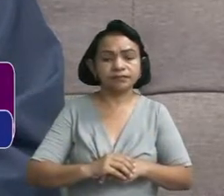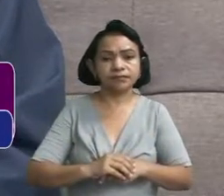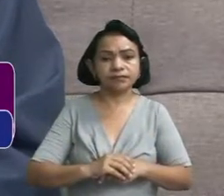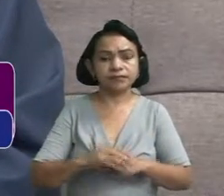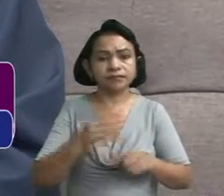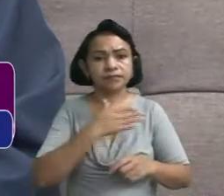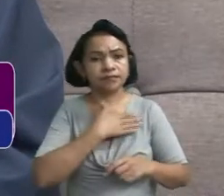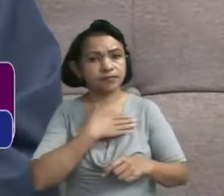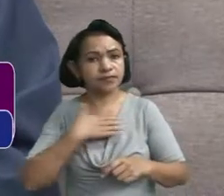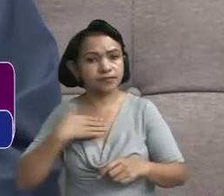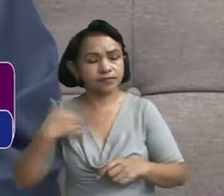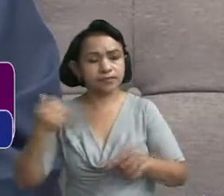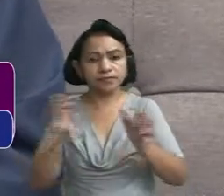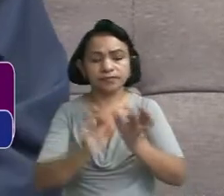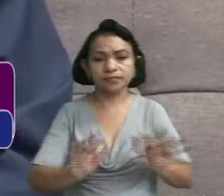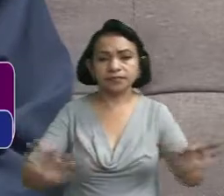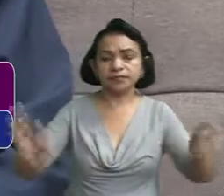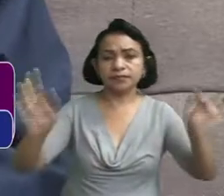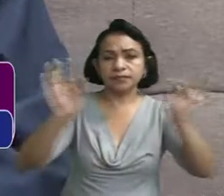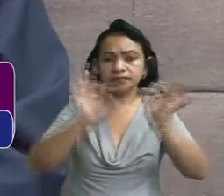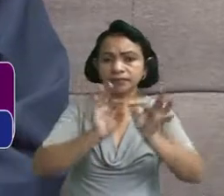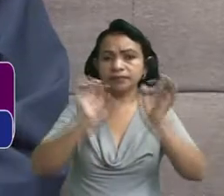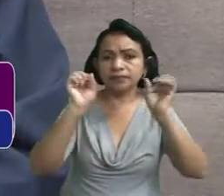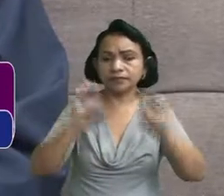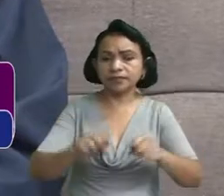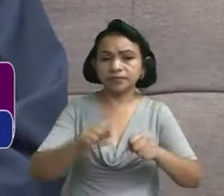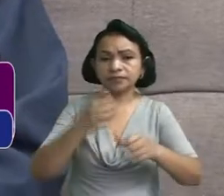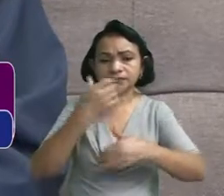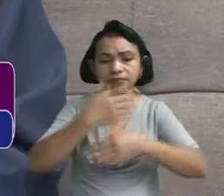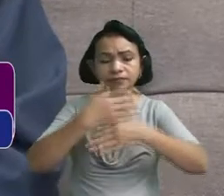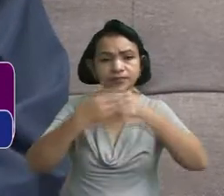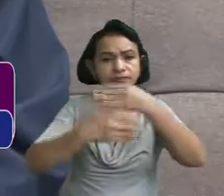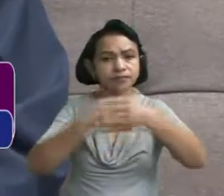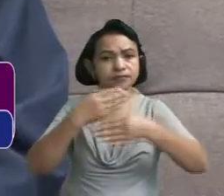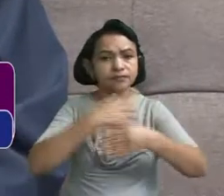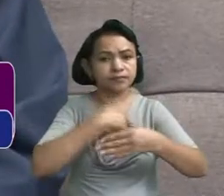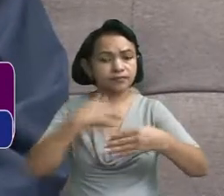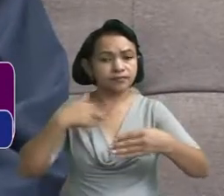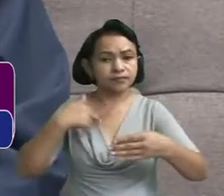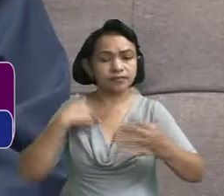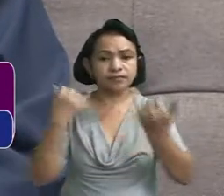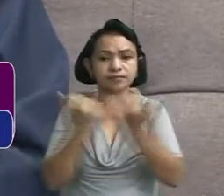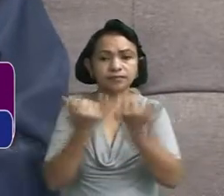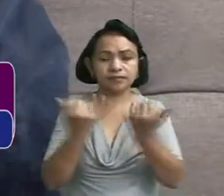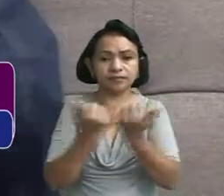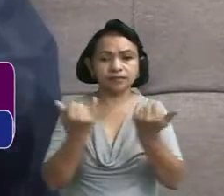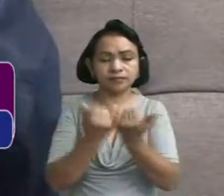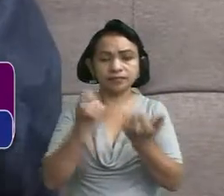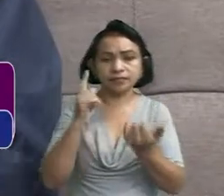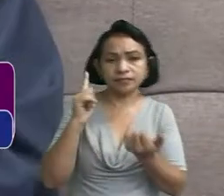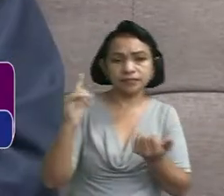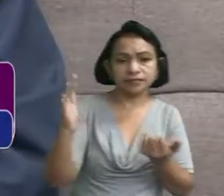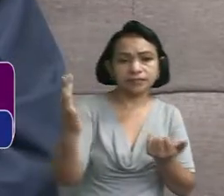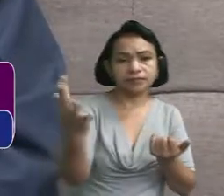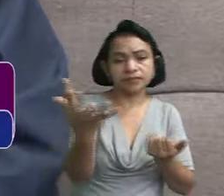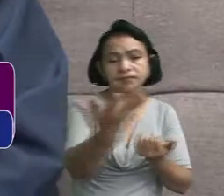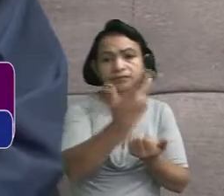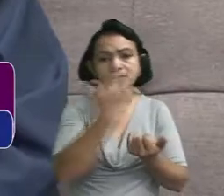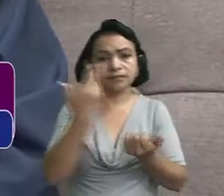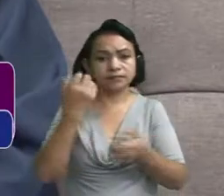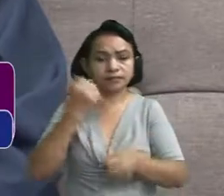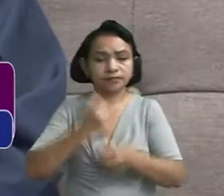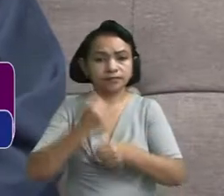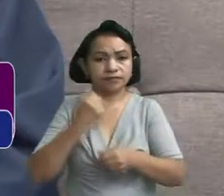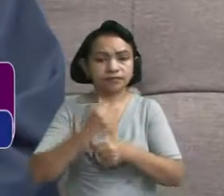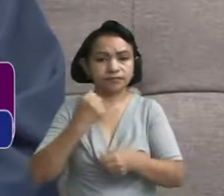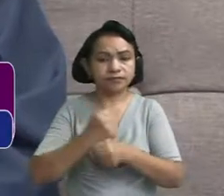las mejoras salariales importantes se lograron, ¿verdad? La construcción de convenios colectivos en beneficio de la clase trabajadora. Todo eso fue obra de la revolución, ¿verdad? Lo